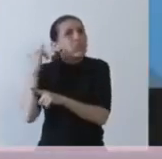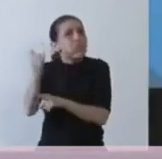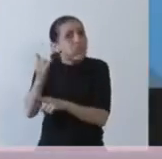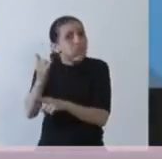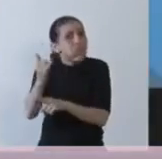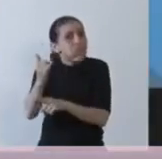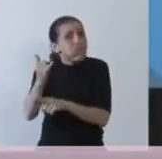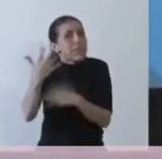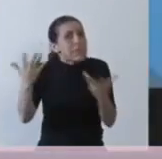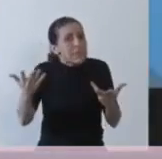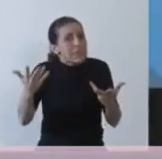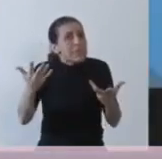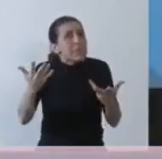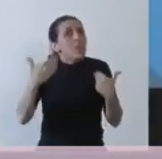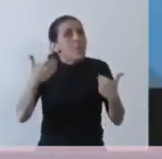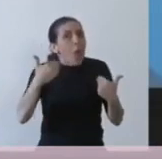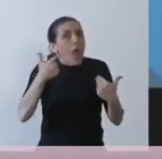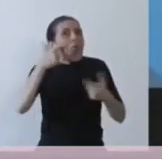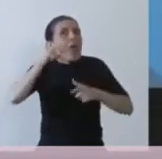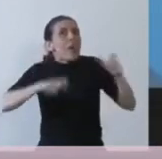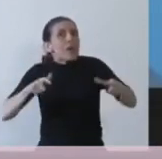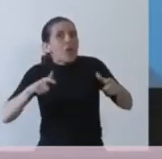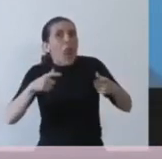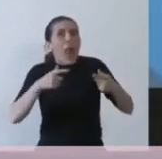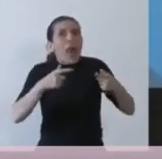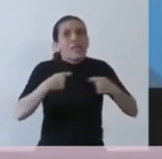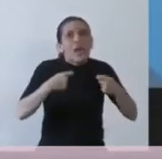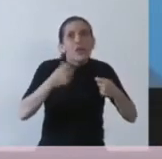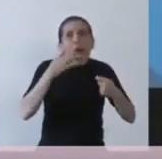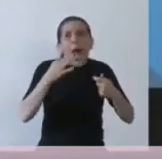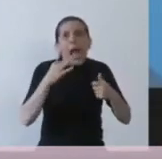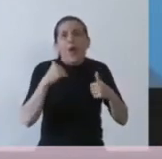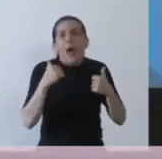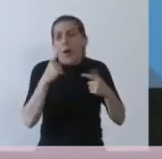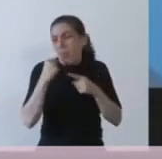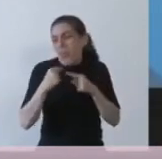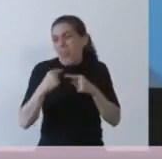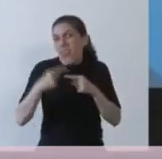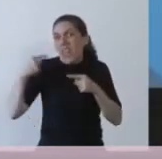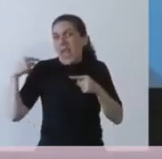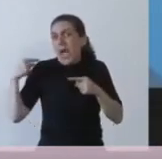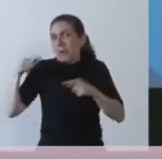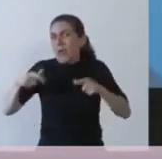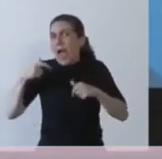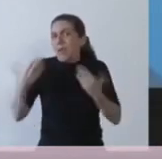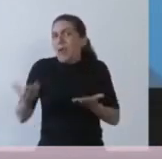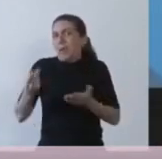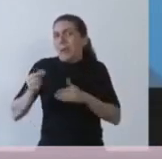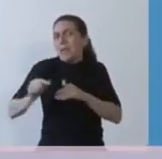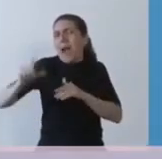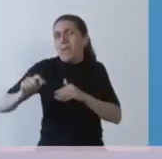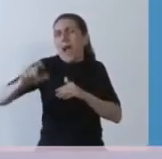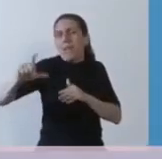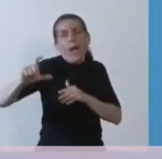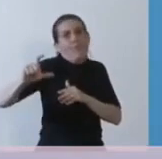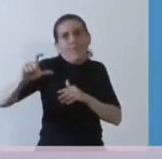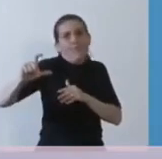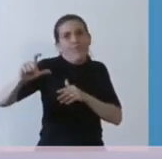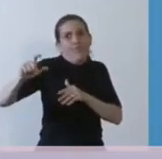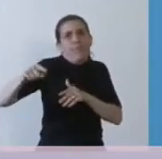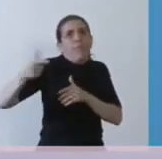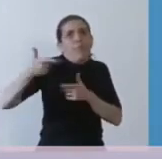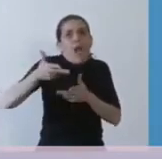que posibles prácticas especulativas que algunas se han producido en los últimos días generen un perjuicio Claro en el bolsillo